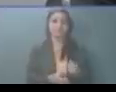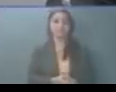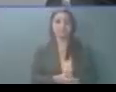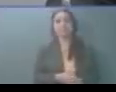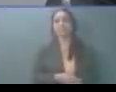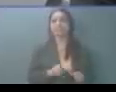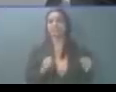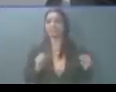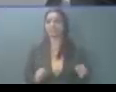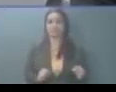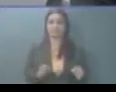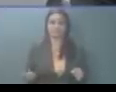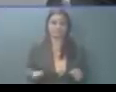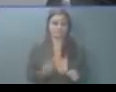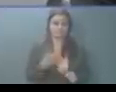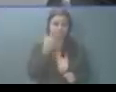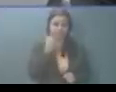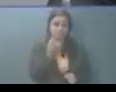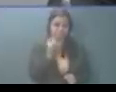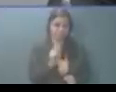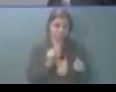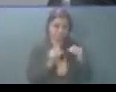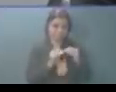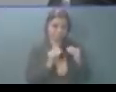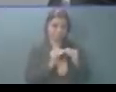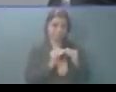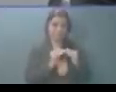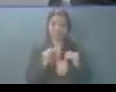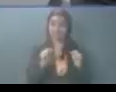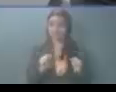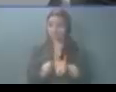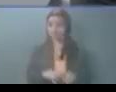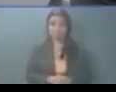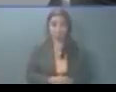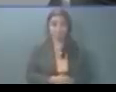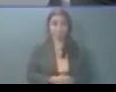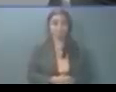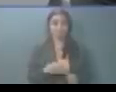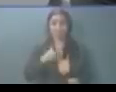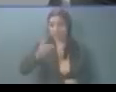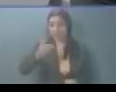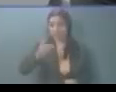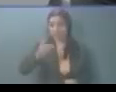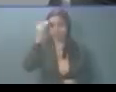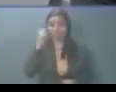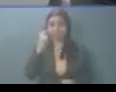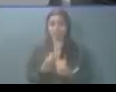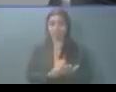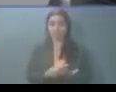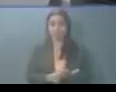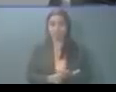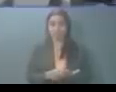No es de arena. Ah, ya no es de arena, bueno, ya le echaron. No, bueno, es de arena. Aclárese. A ver si tenía usted conocimiento, puede ser que él lo haya firmado